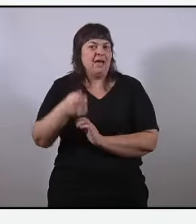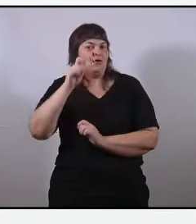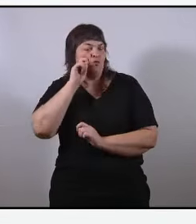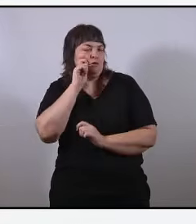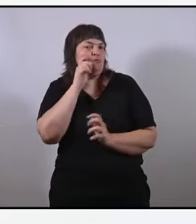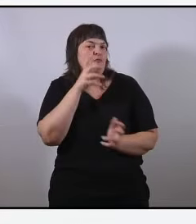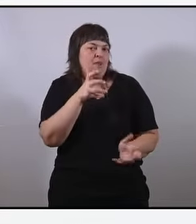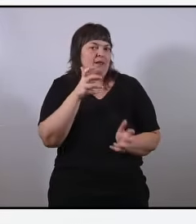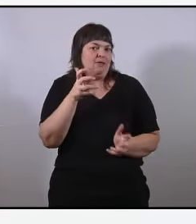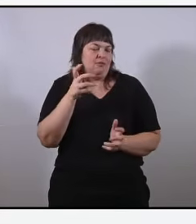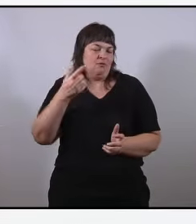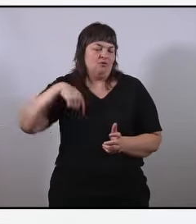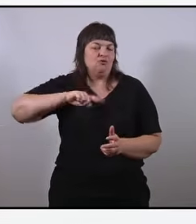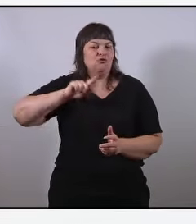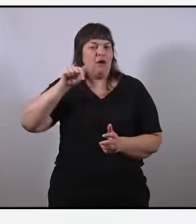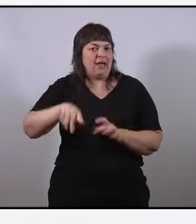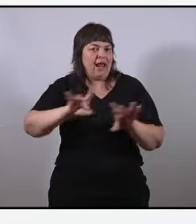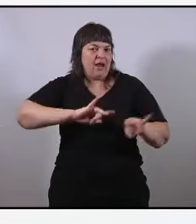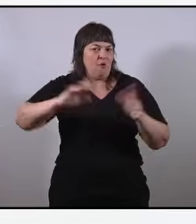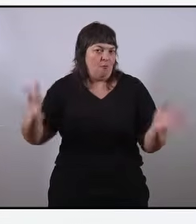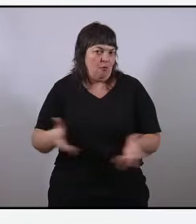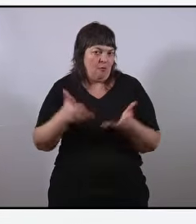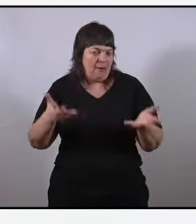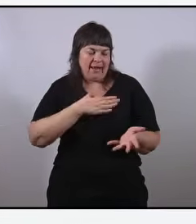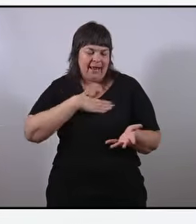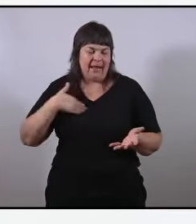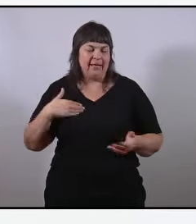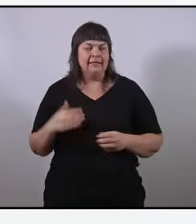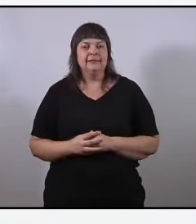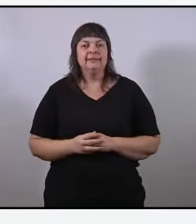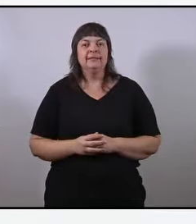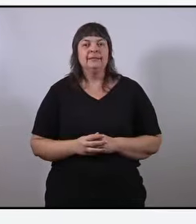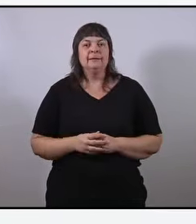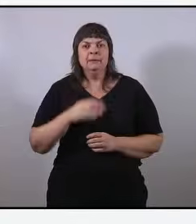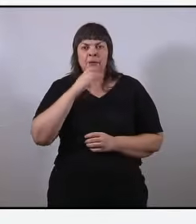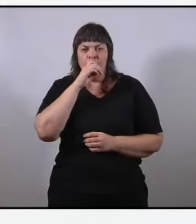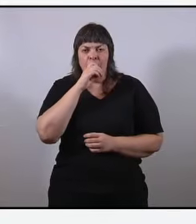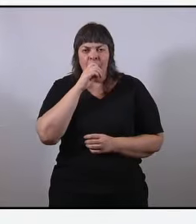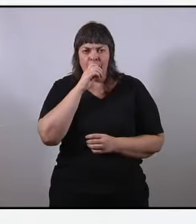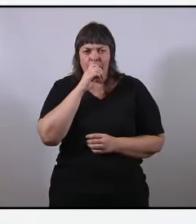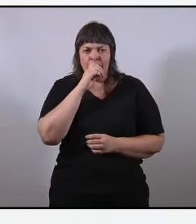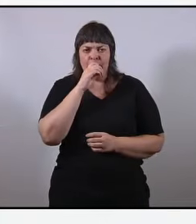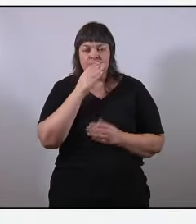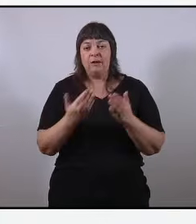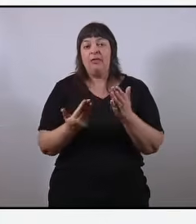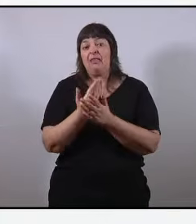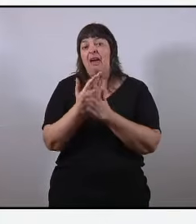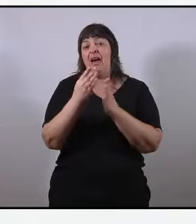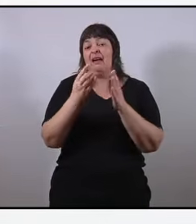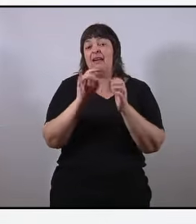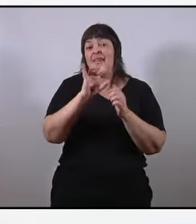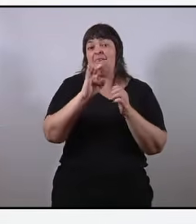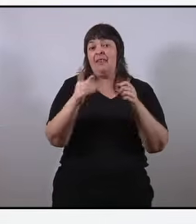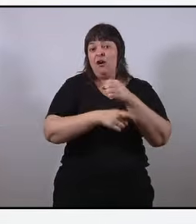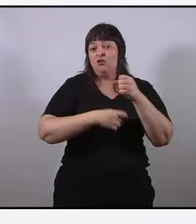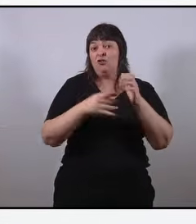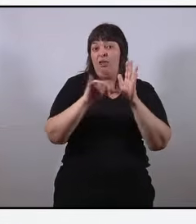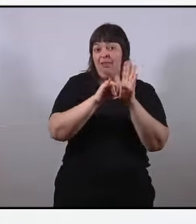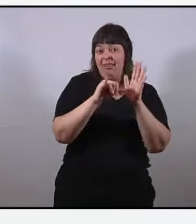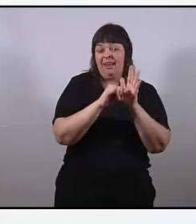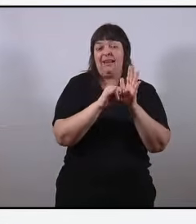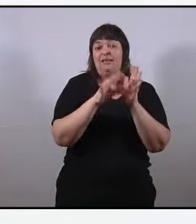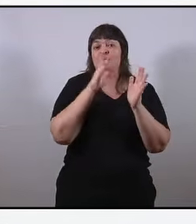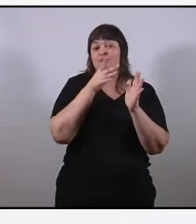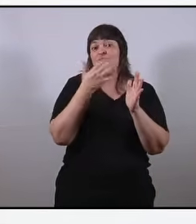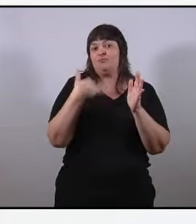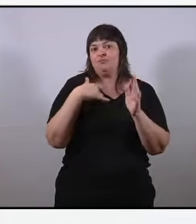turismo que queremos promover en nuestra región. En lugar de trasladarlo a otro día cercano al 15 de agosto, cuando ya de por